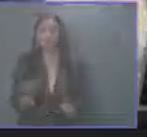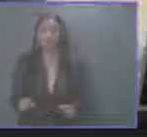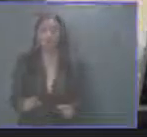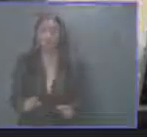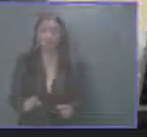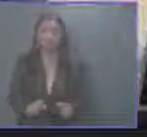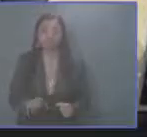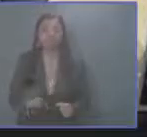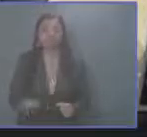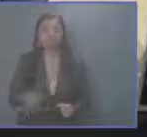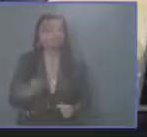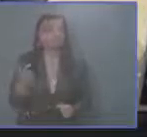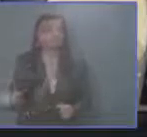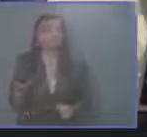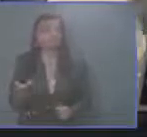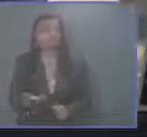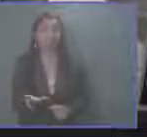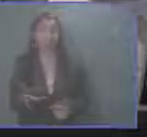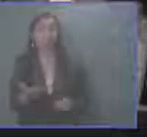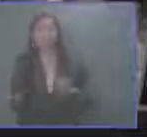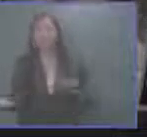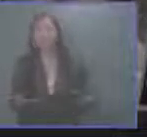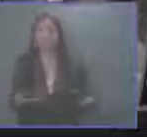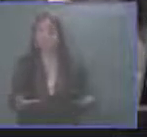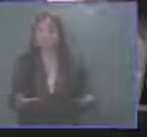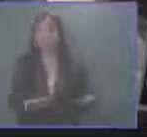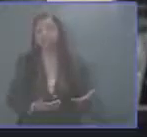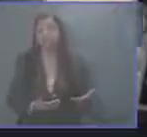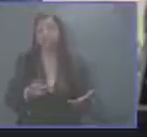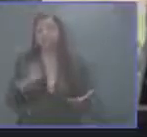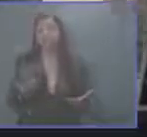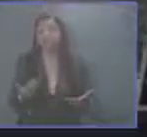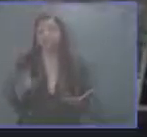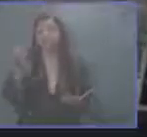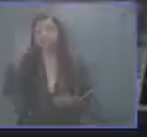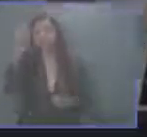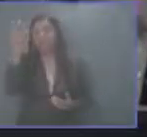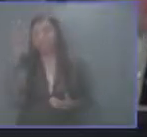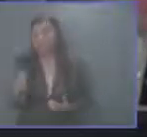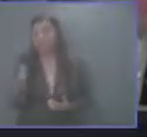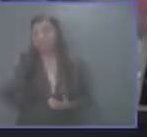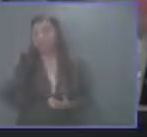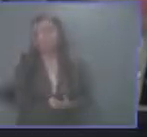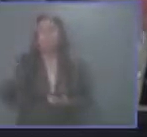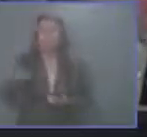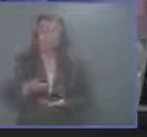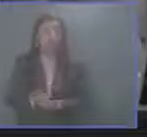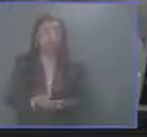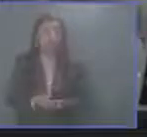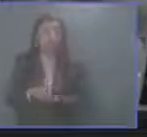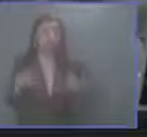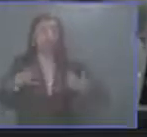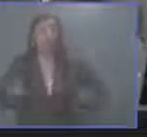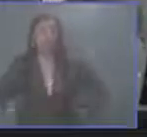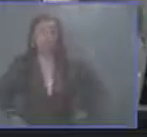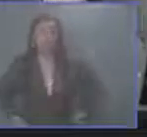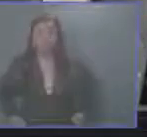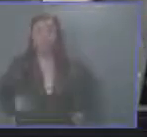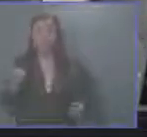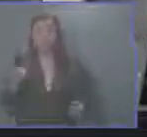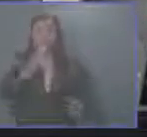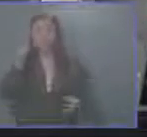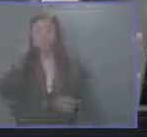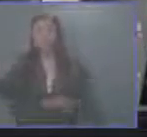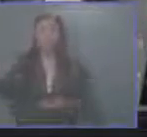el desencuentro ha estado en relación a la fecha en que se presentó por parte del ejecutivo esta petición